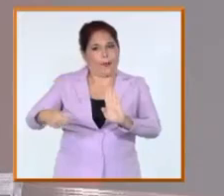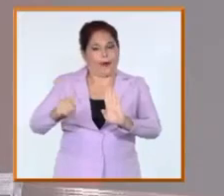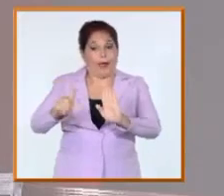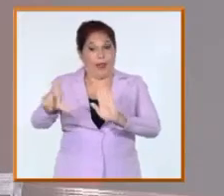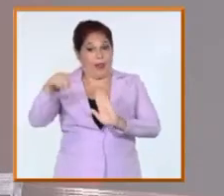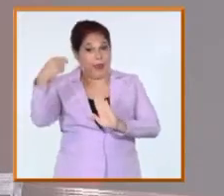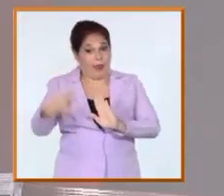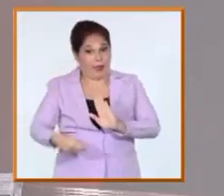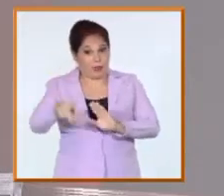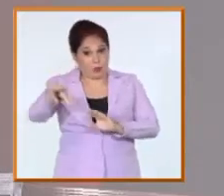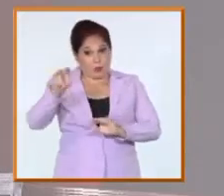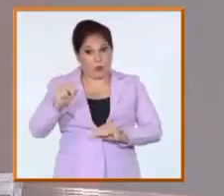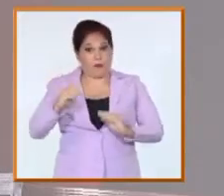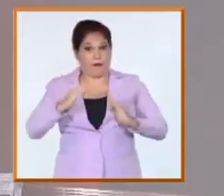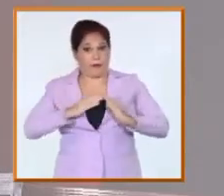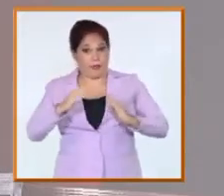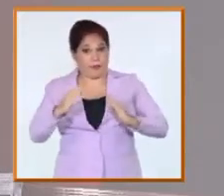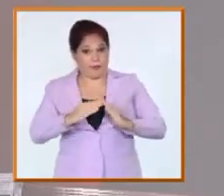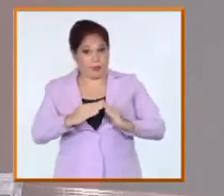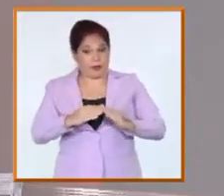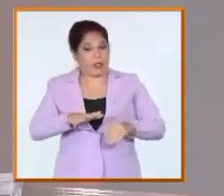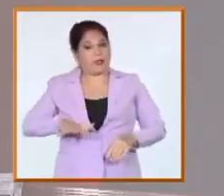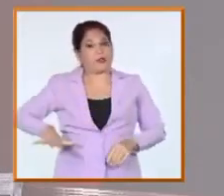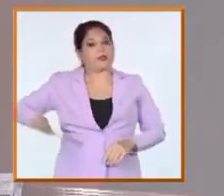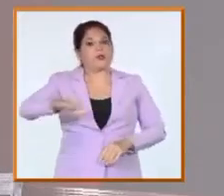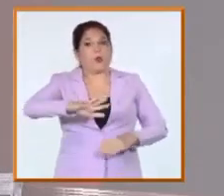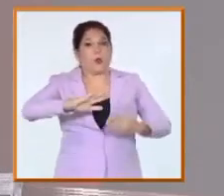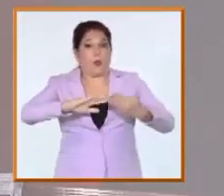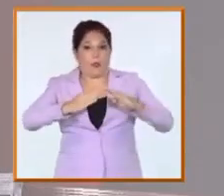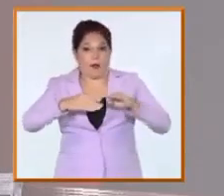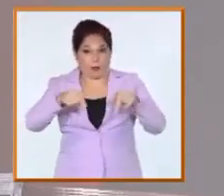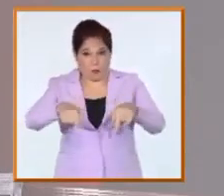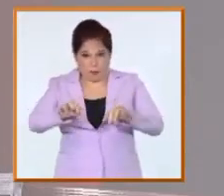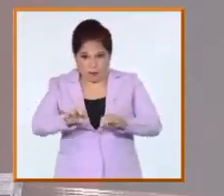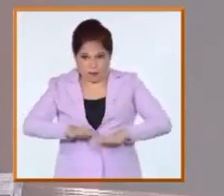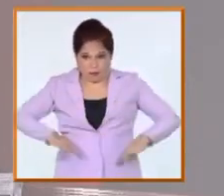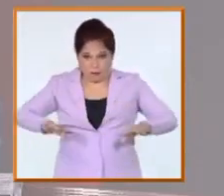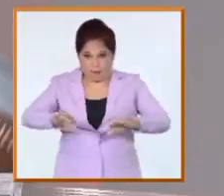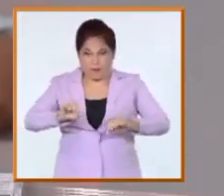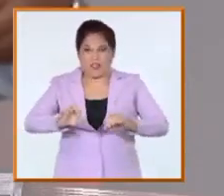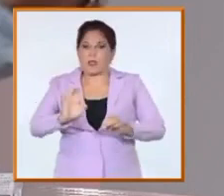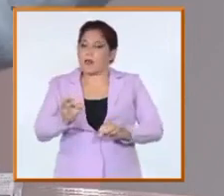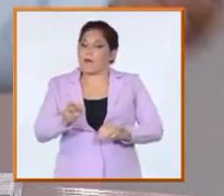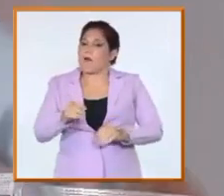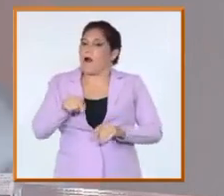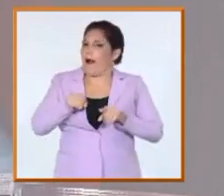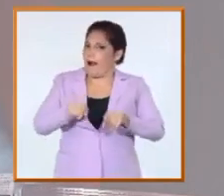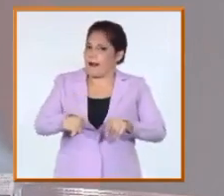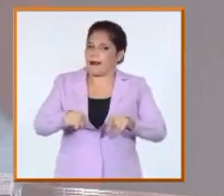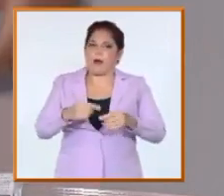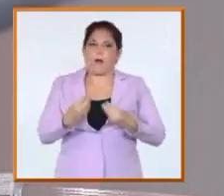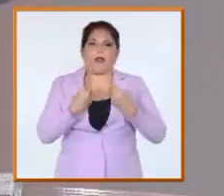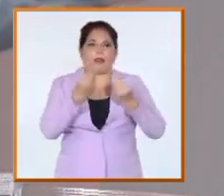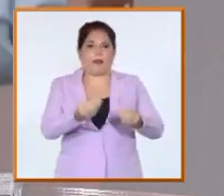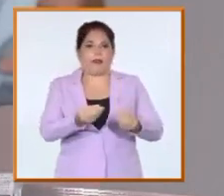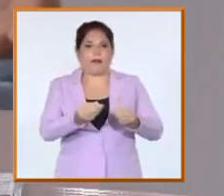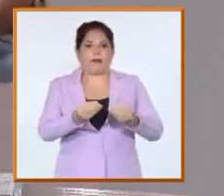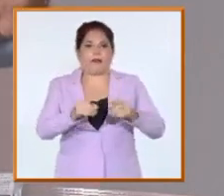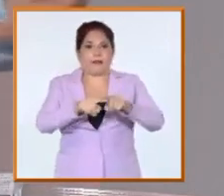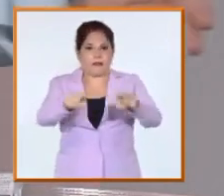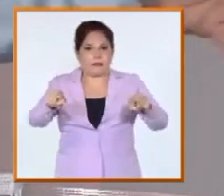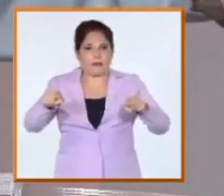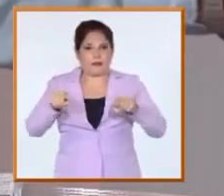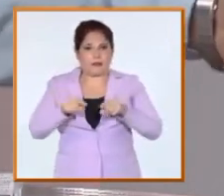la ley nueva de la vivienda y todo lo que hemos estado viendo con con la noto está el tema de la entrega de solares